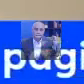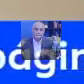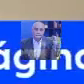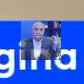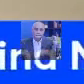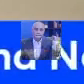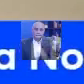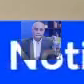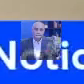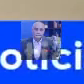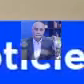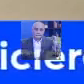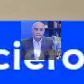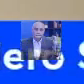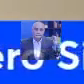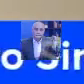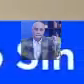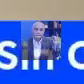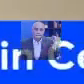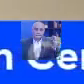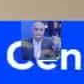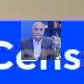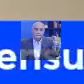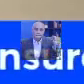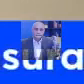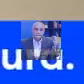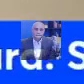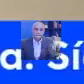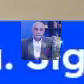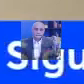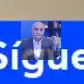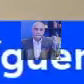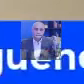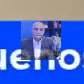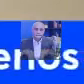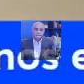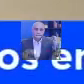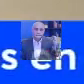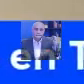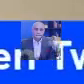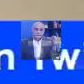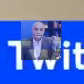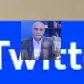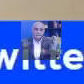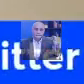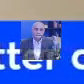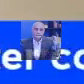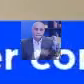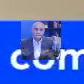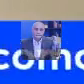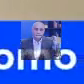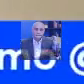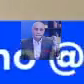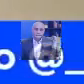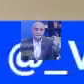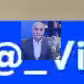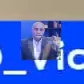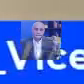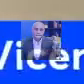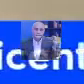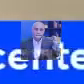en este momento. Y lo has hecho de manera impecable, Vicente, así es que muchas felicidades.